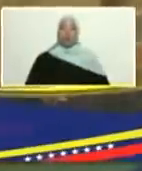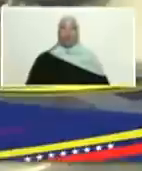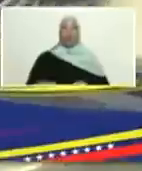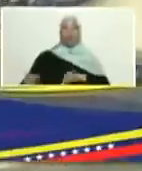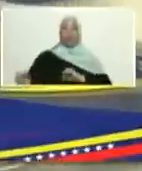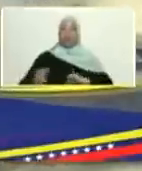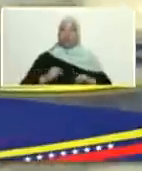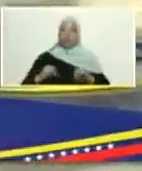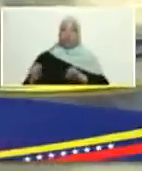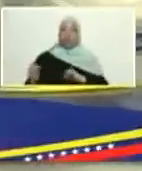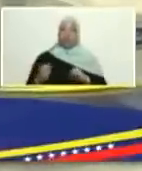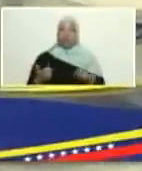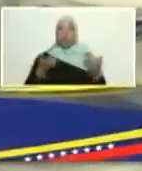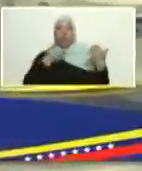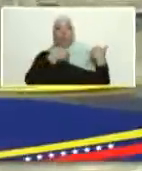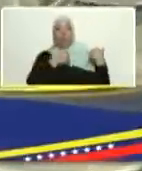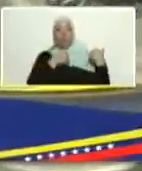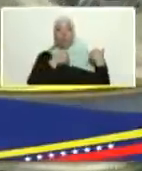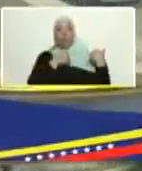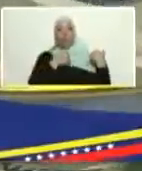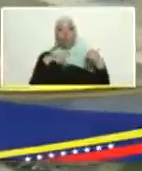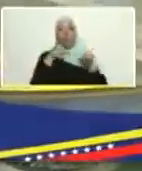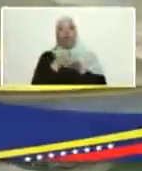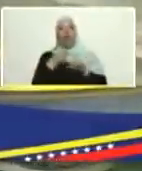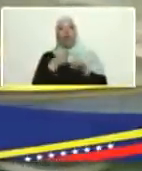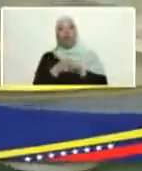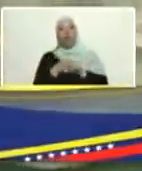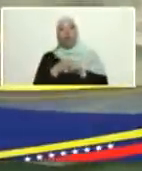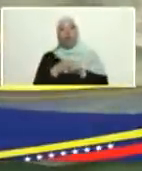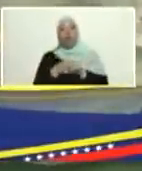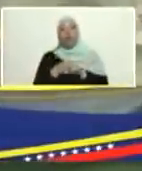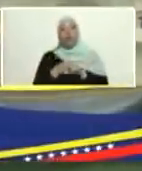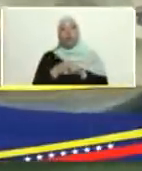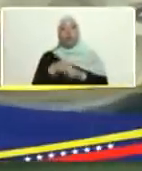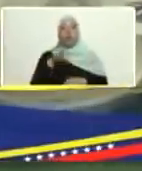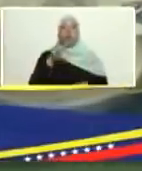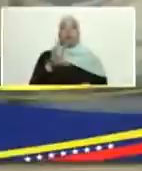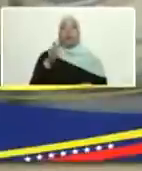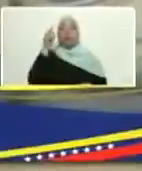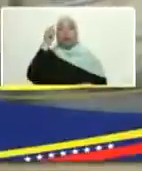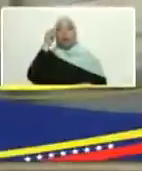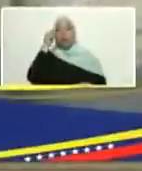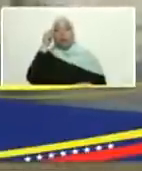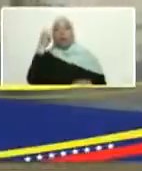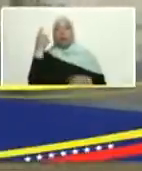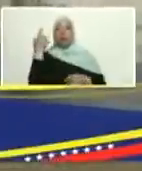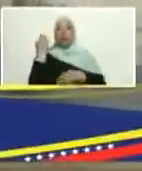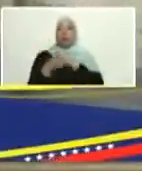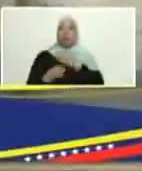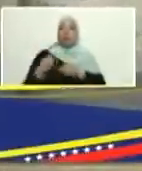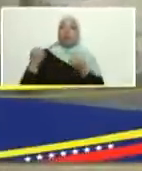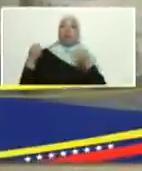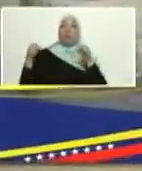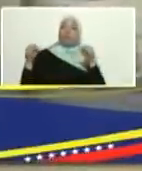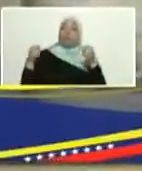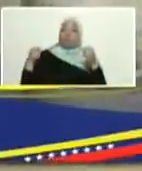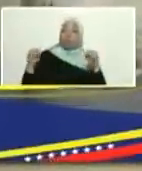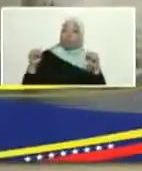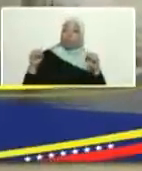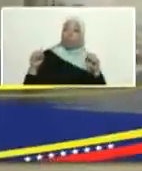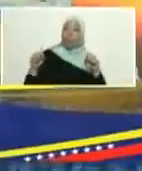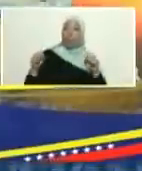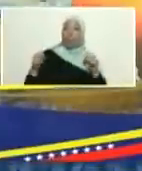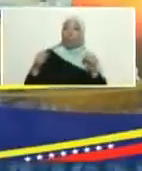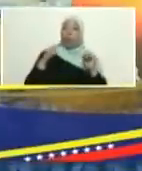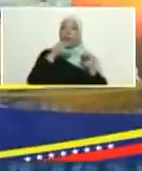movimientos repetitivos a cada momento, a cada 3 minutos, imagínense, tenían que apilar los